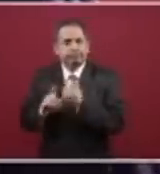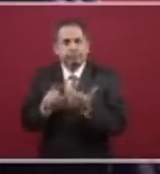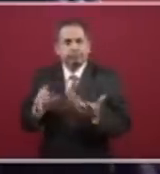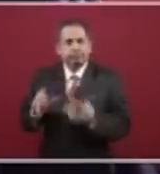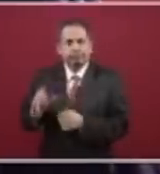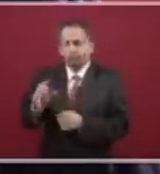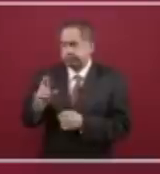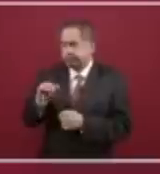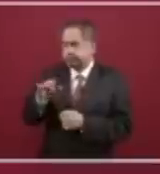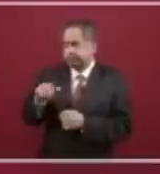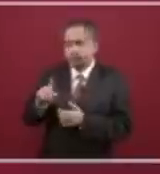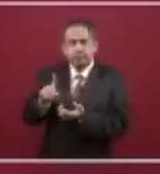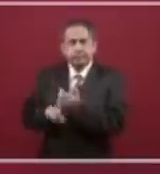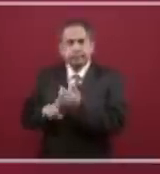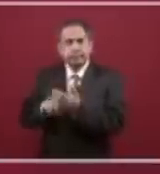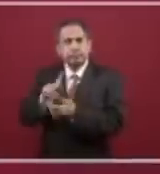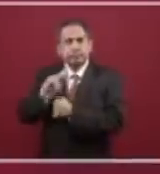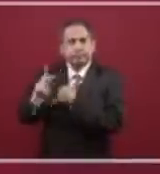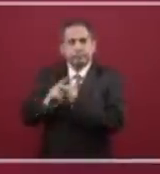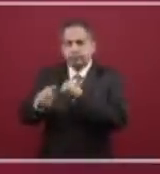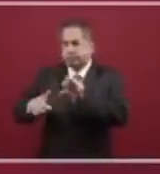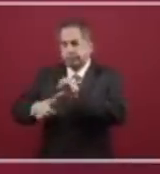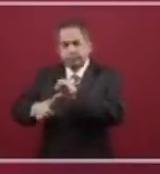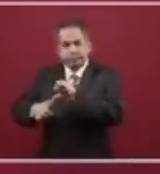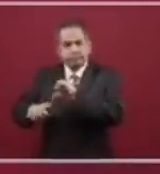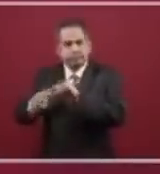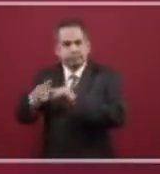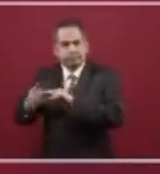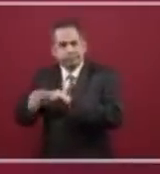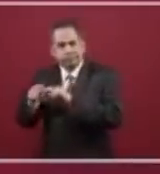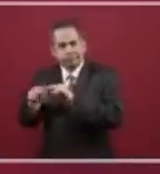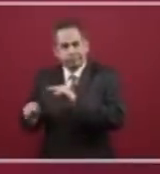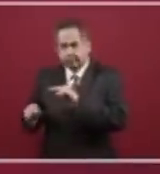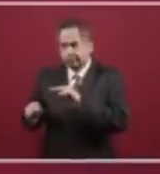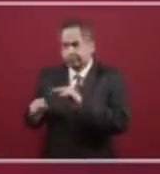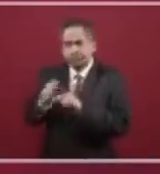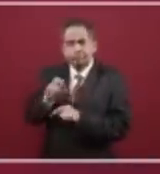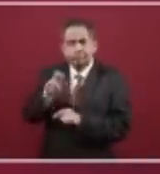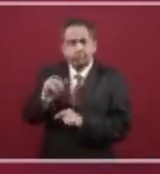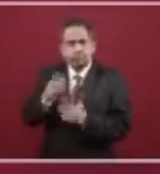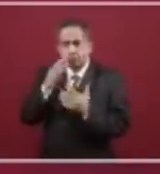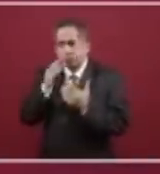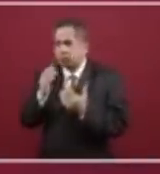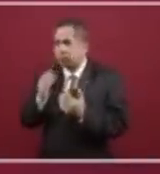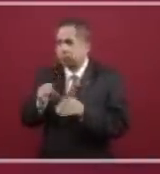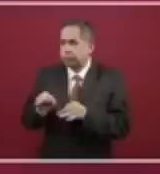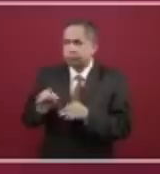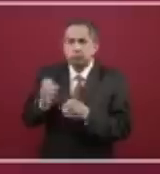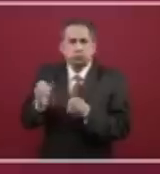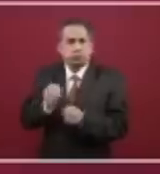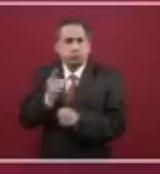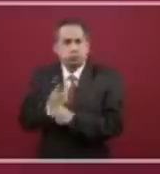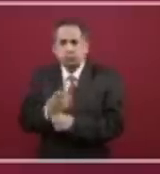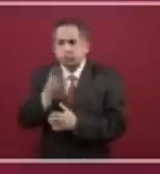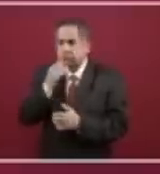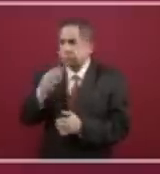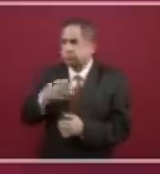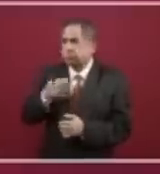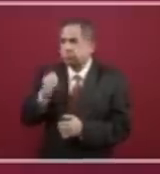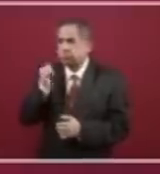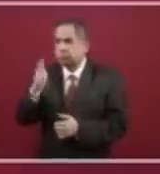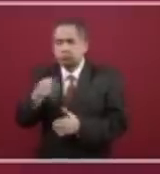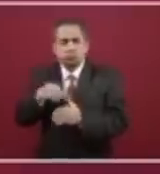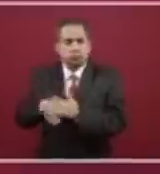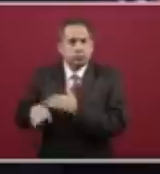en los países centroamericanos qué tiene que ver con la falta de oportunidades para que la gente